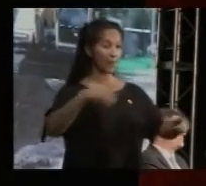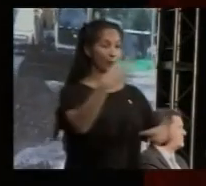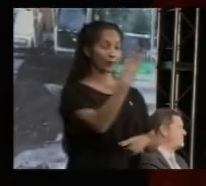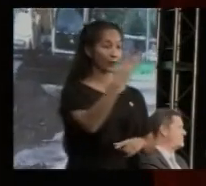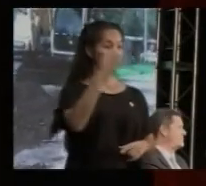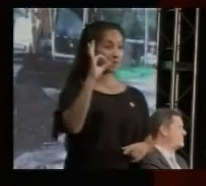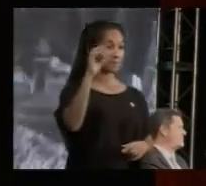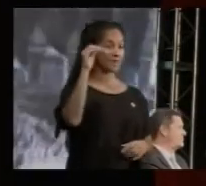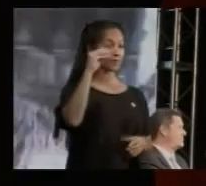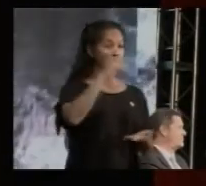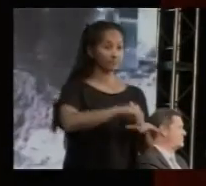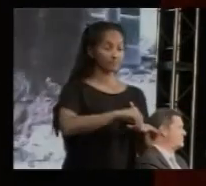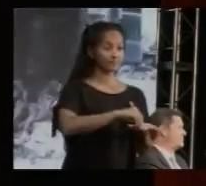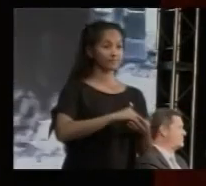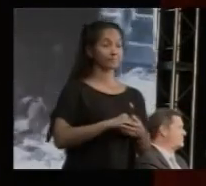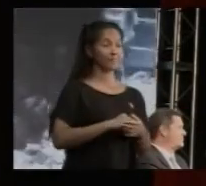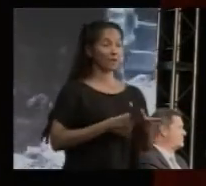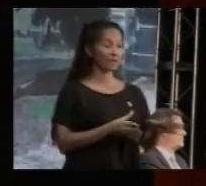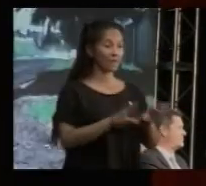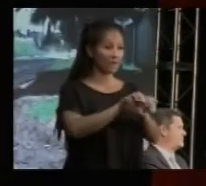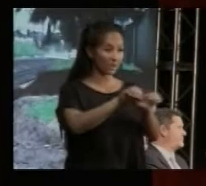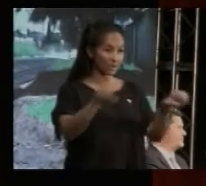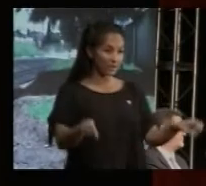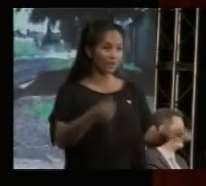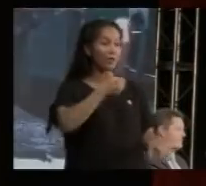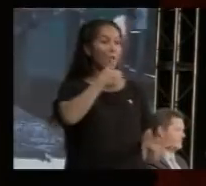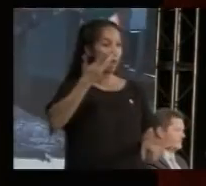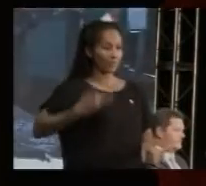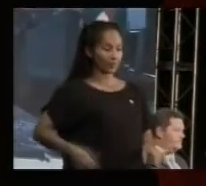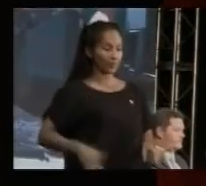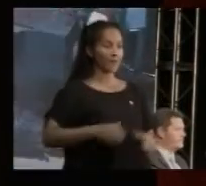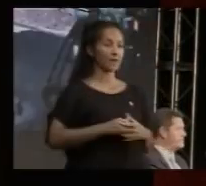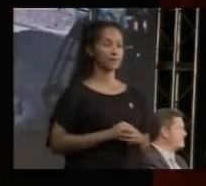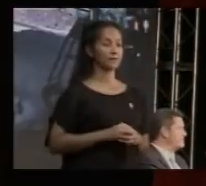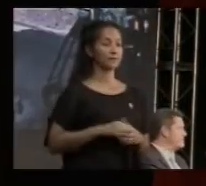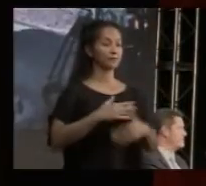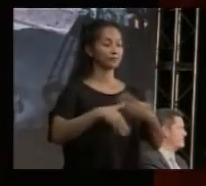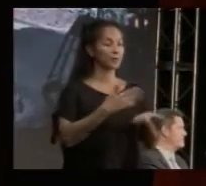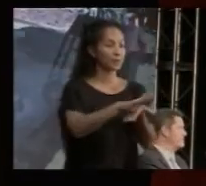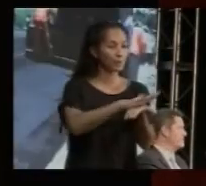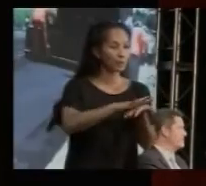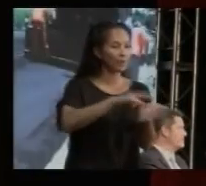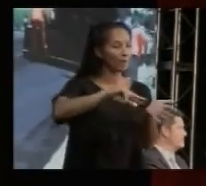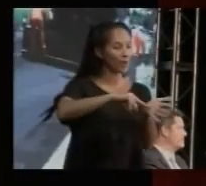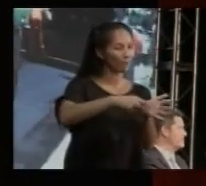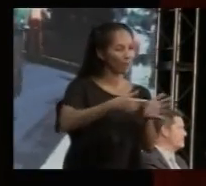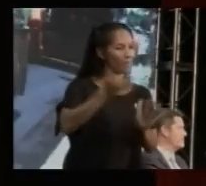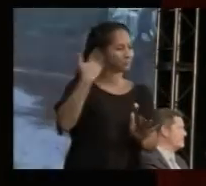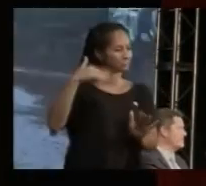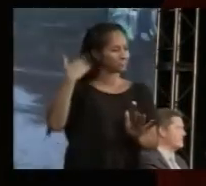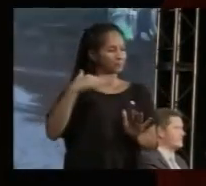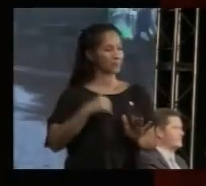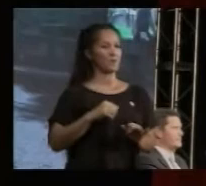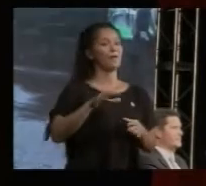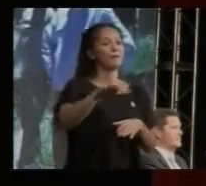cañería maestra y 4.000 metros de cañería distribuidora de agua potable que van a solucionar un viejo problema de los barrios